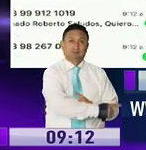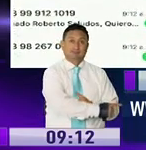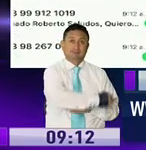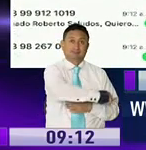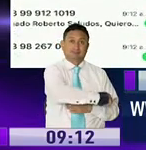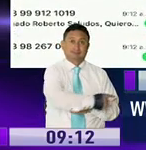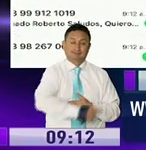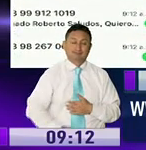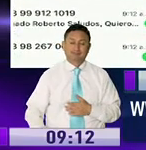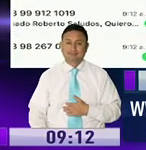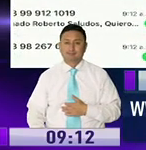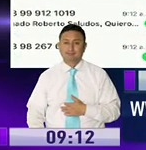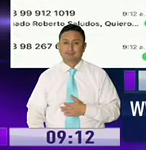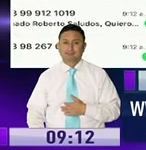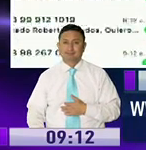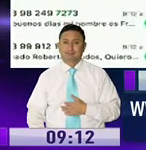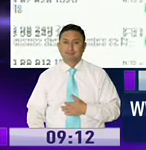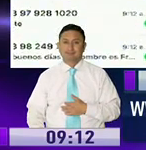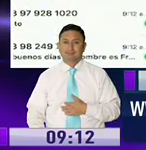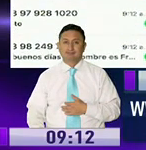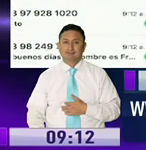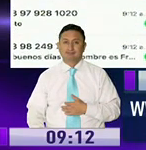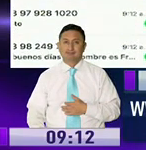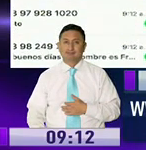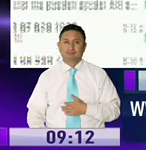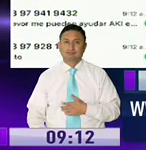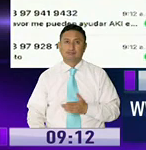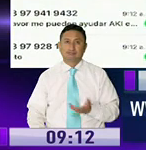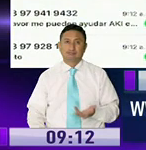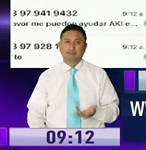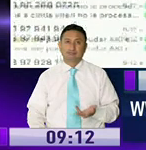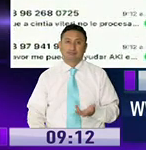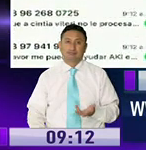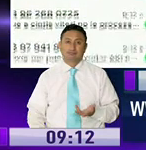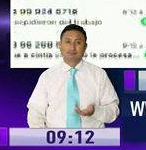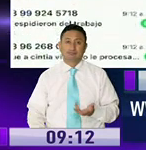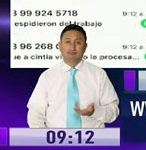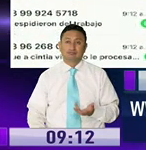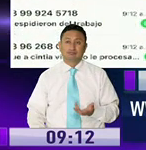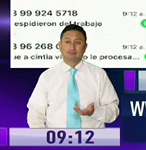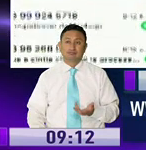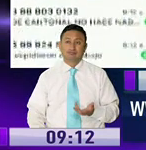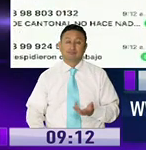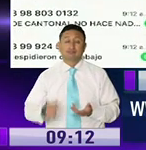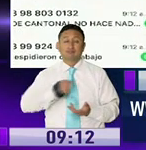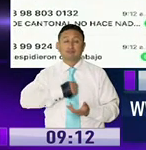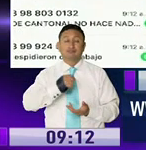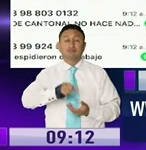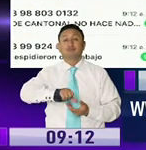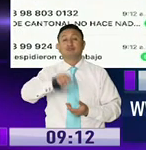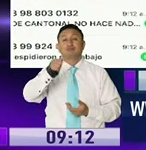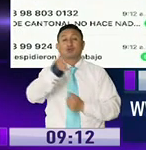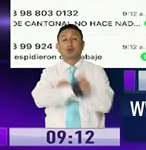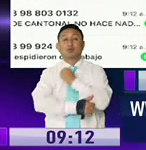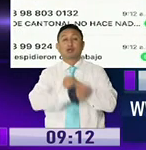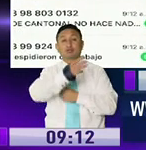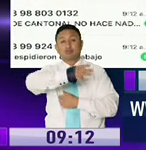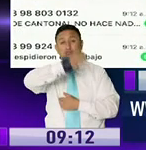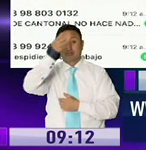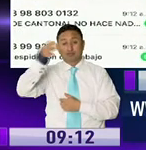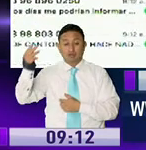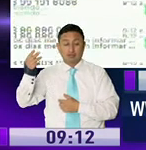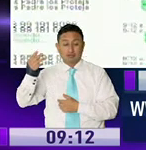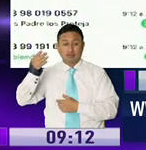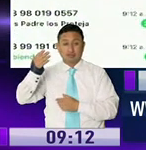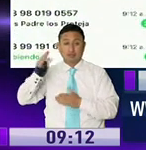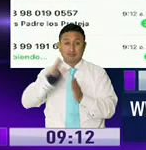www.pam.quito.gov.es. Buenos días, mi nombre es... No me puso. Soy extranjero, debidamente documentado con visa temporal que caduca en año y medio.